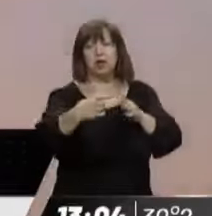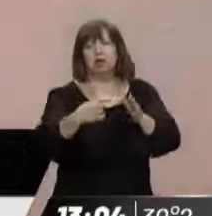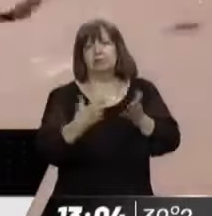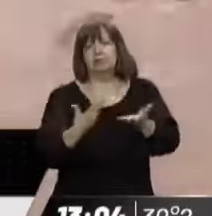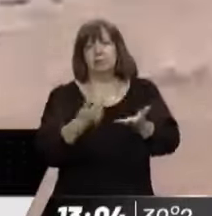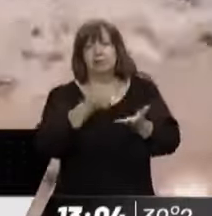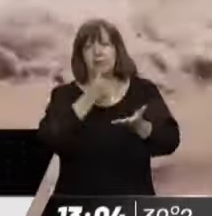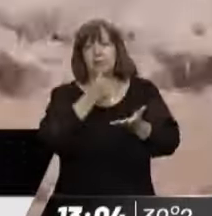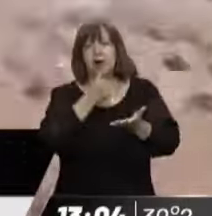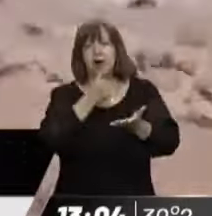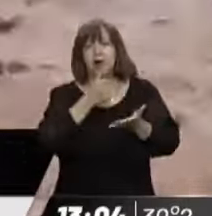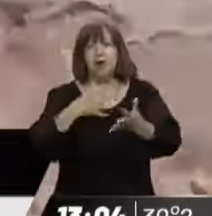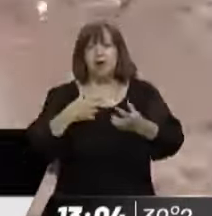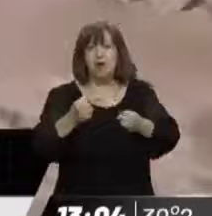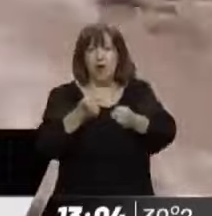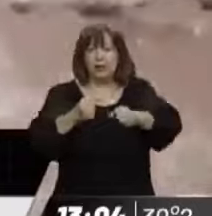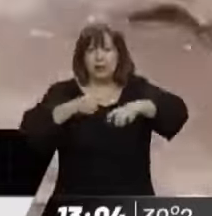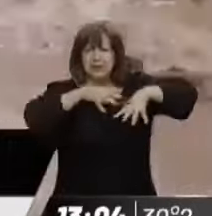río Mendoza.